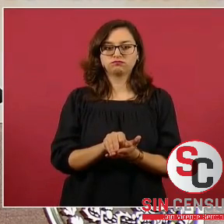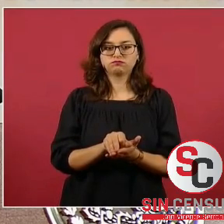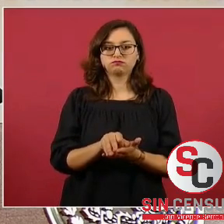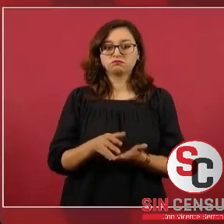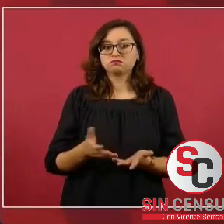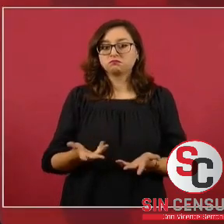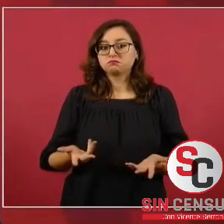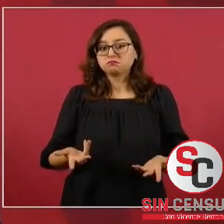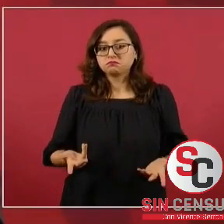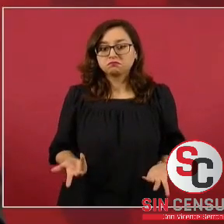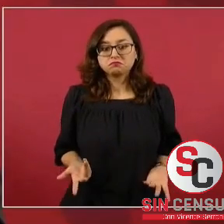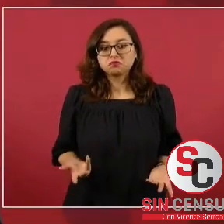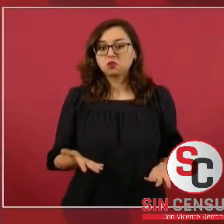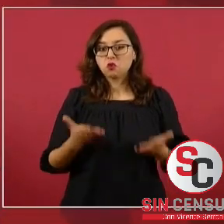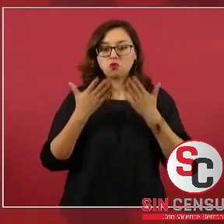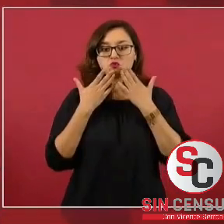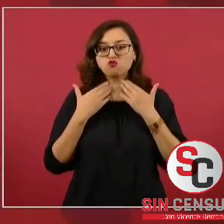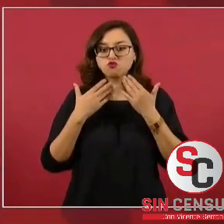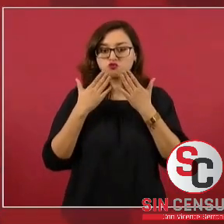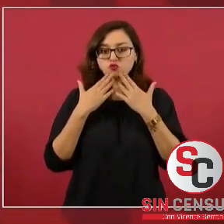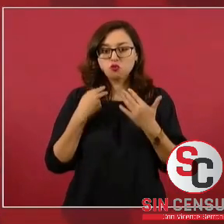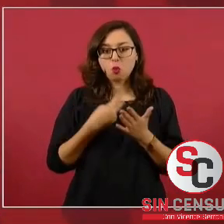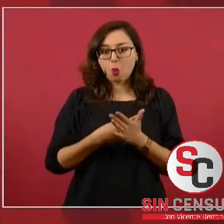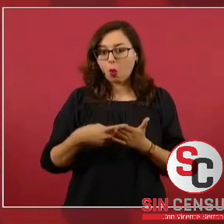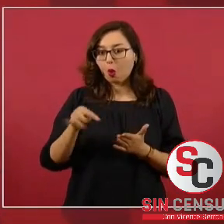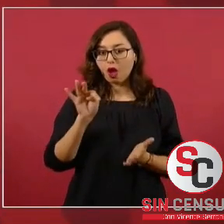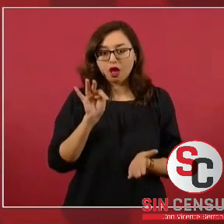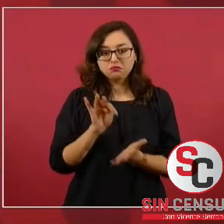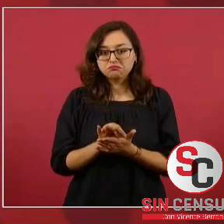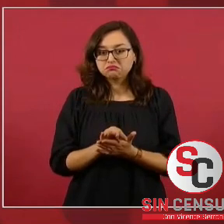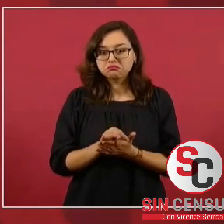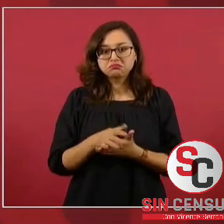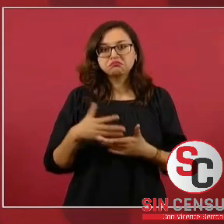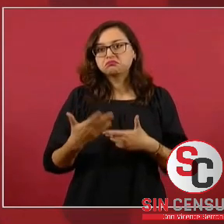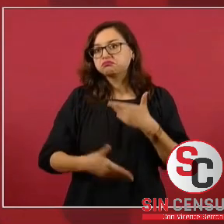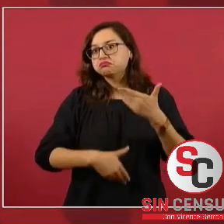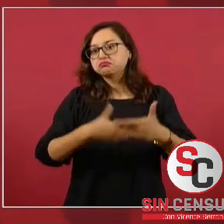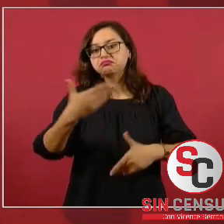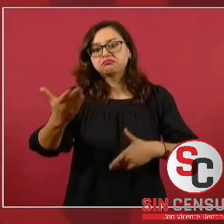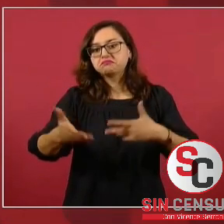Si no hay arrojo, no hay porvenir.